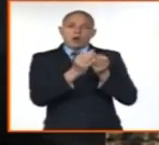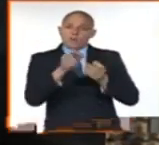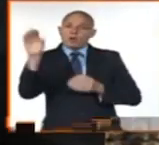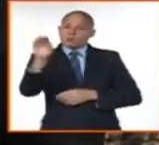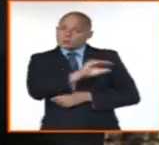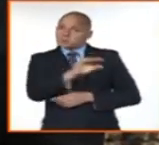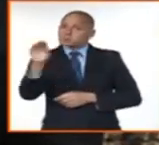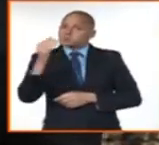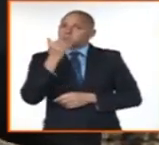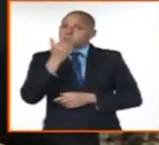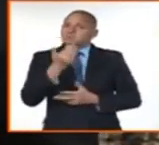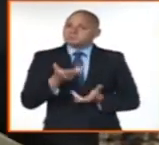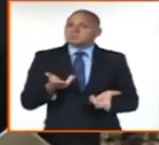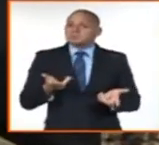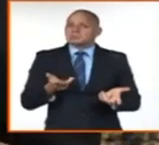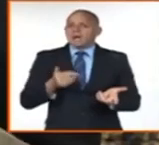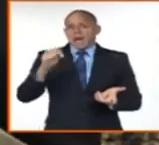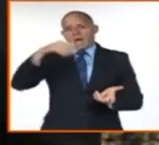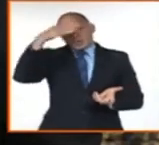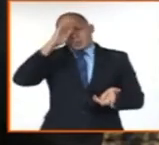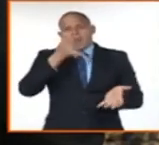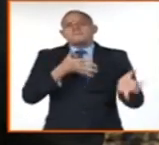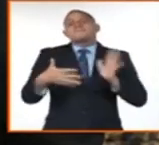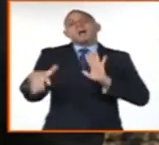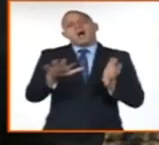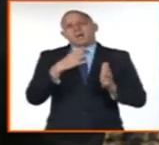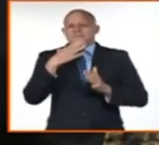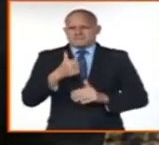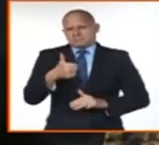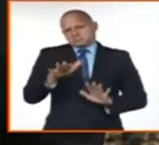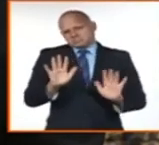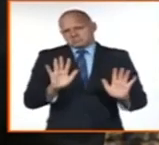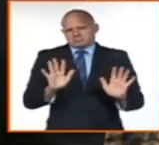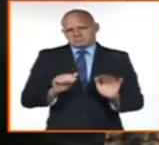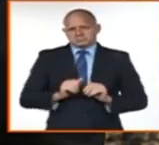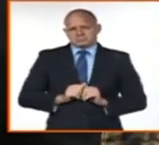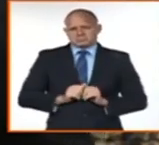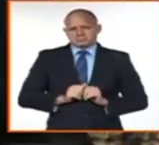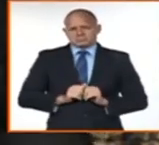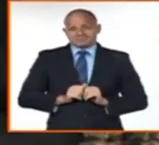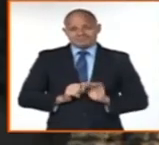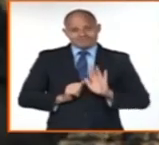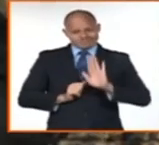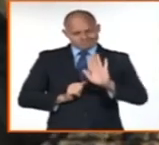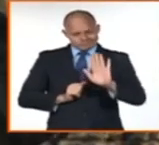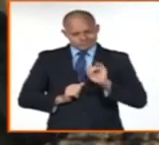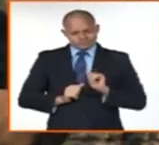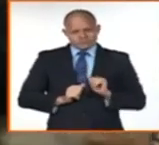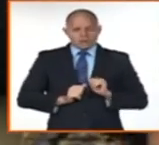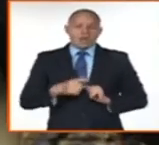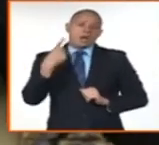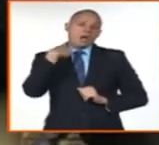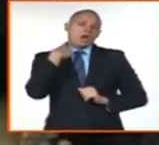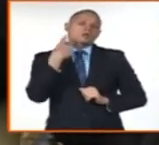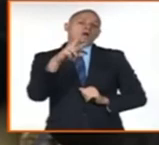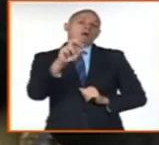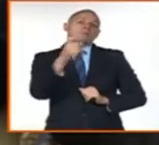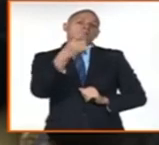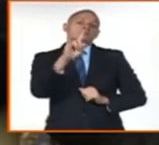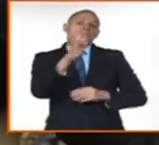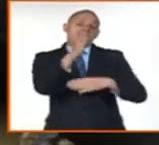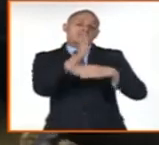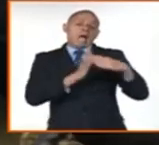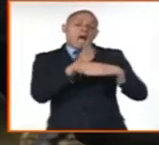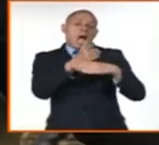O sea, había una vida normal dentro del bloqueo, que es como estamos nosotros acostumbrados. Pero en el segundo semestre de ese año, el bloqueo